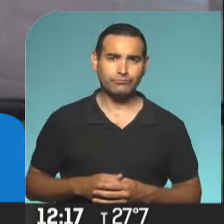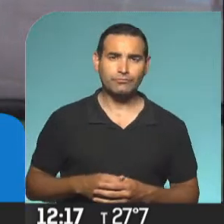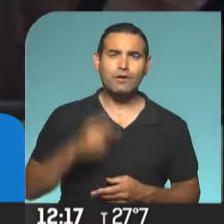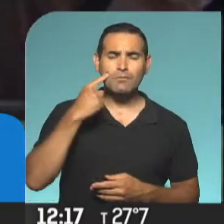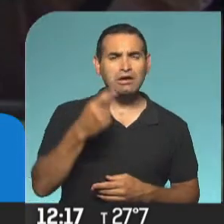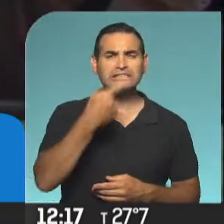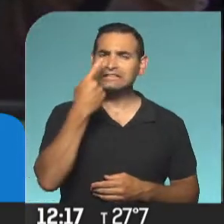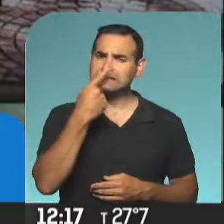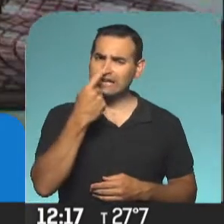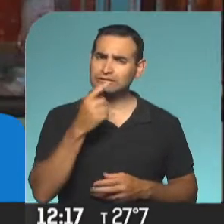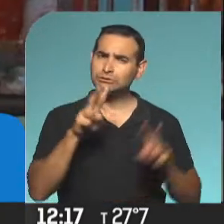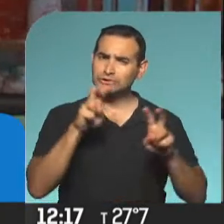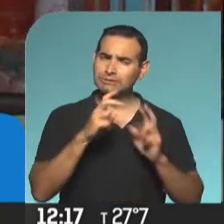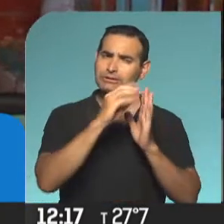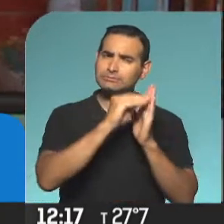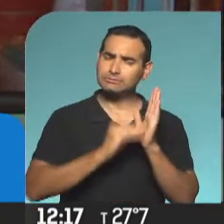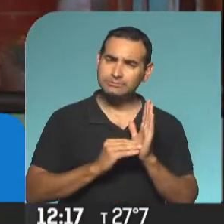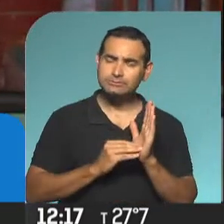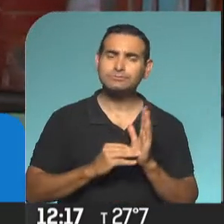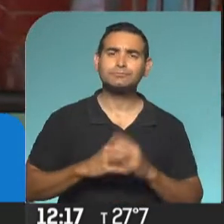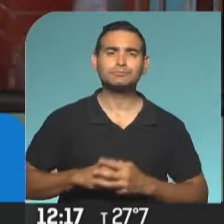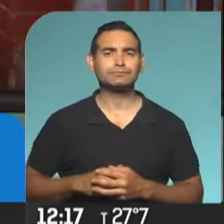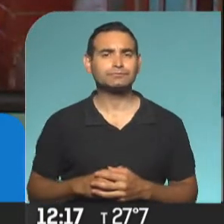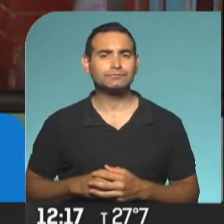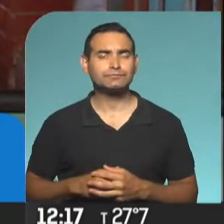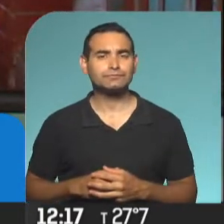artículo interesante, Gustavo, en Tiempo Argentino,